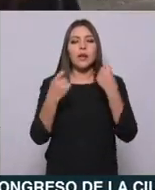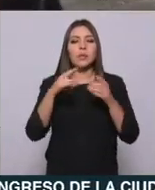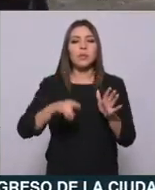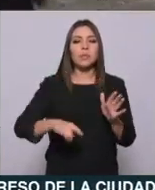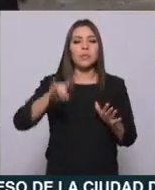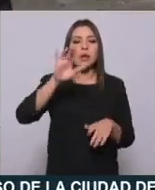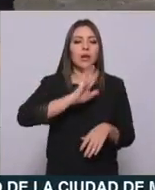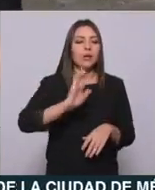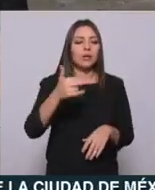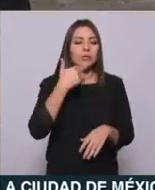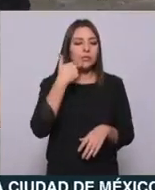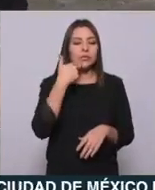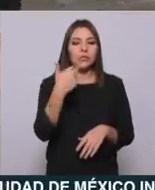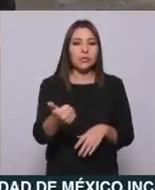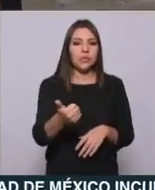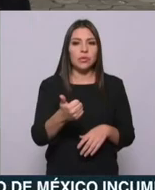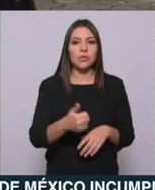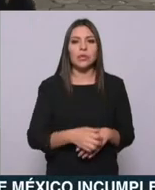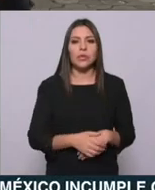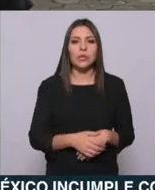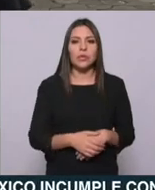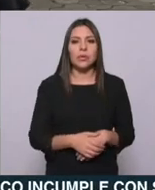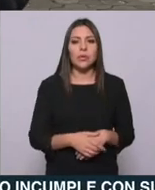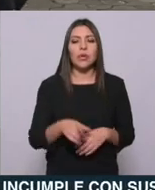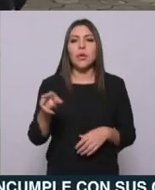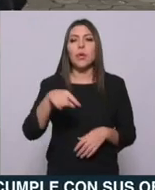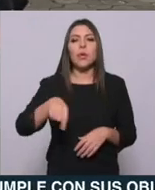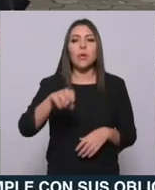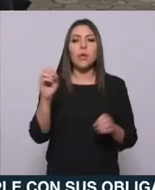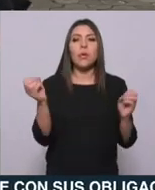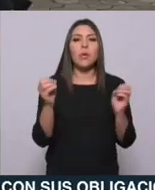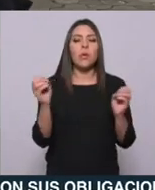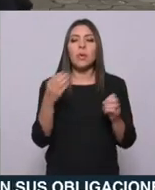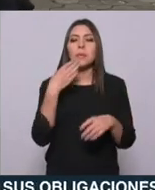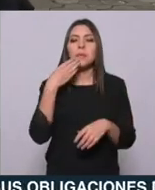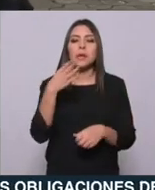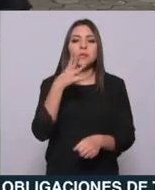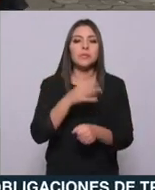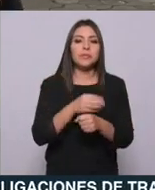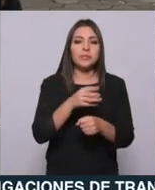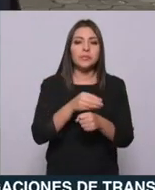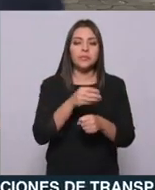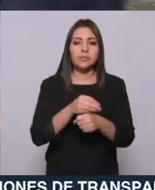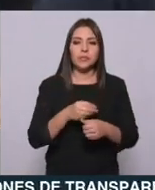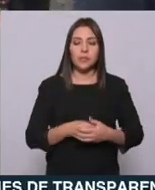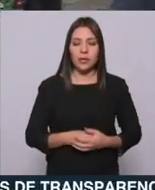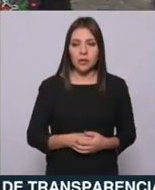porque no se les ha dado el adecuado mantenimiento.